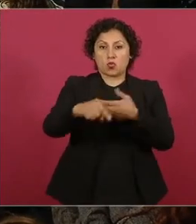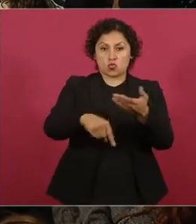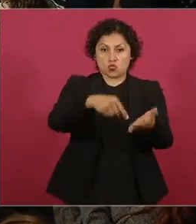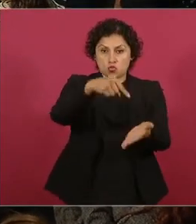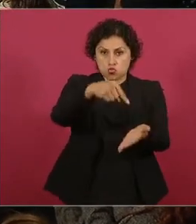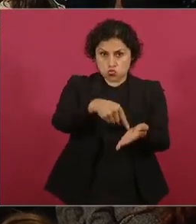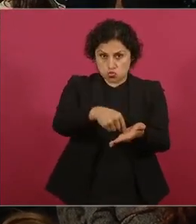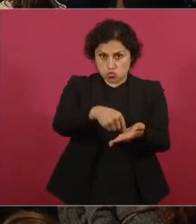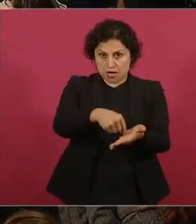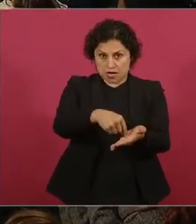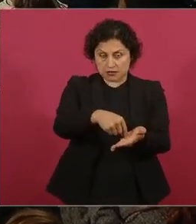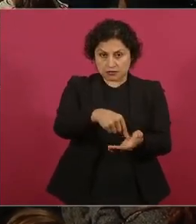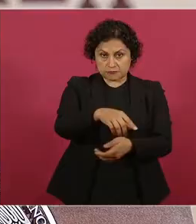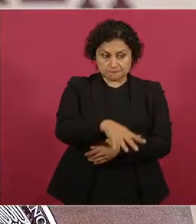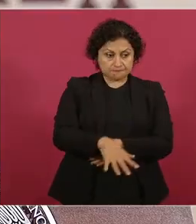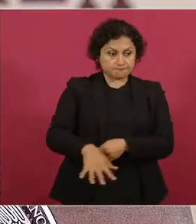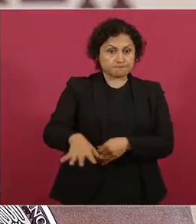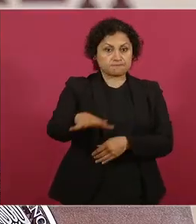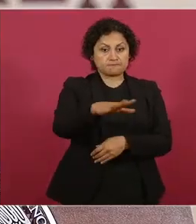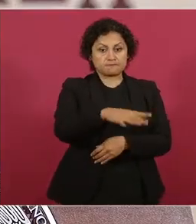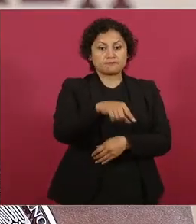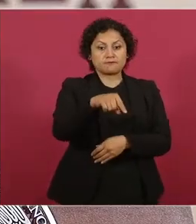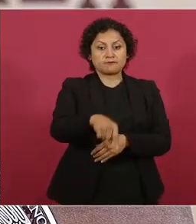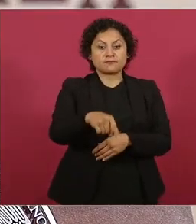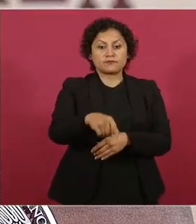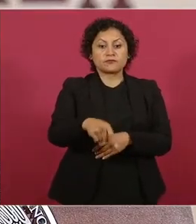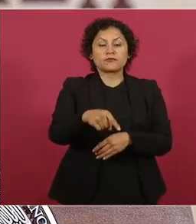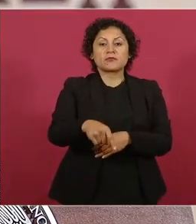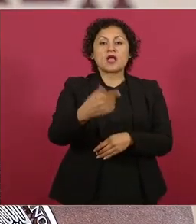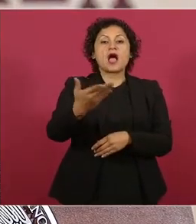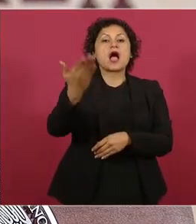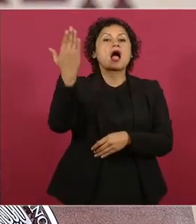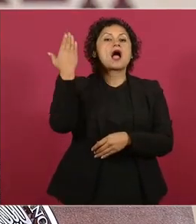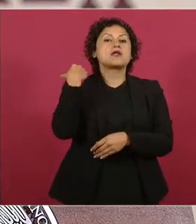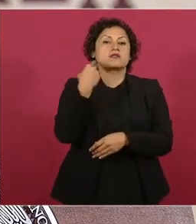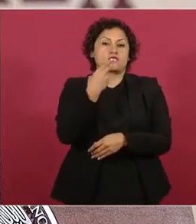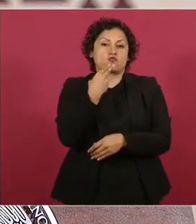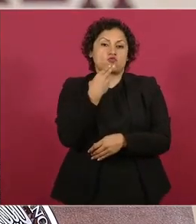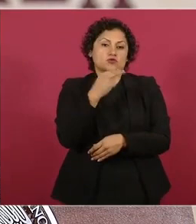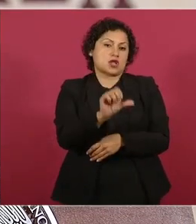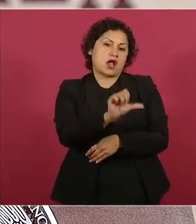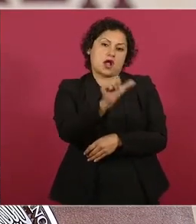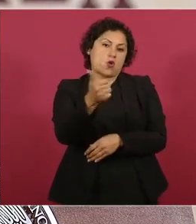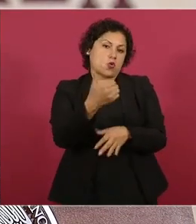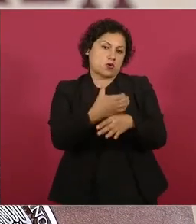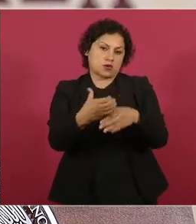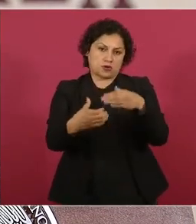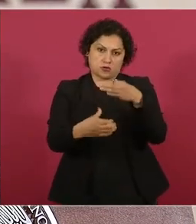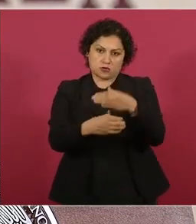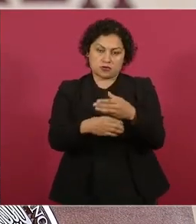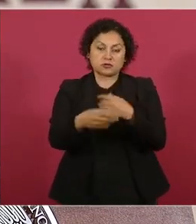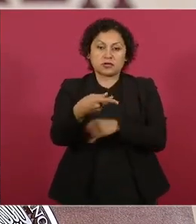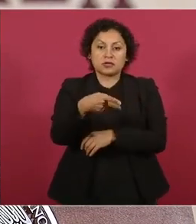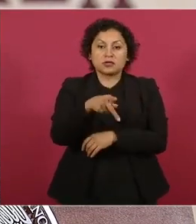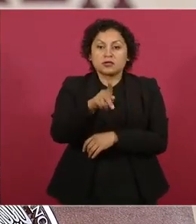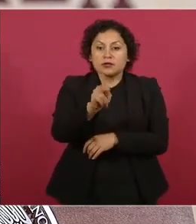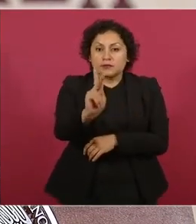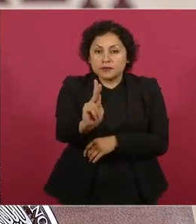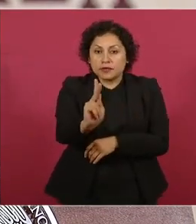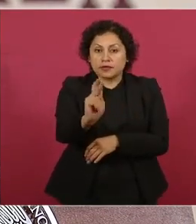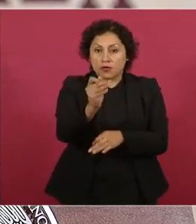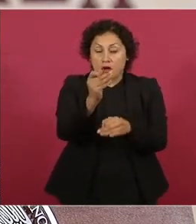utilizado para otros fines, pero en este caso lo que faltaba nada más era el espacio